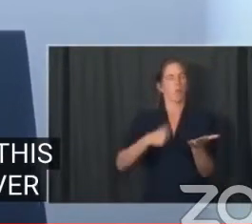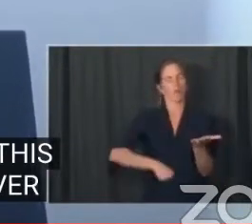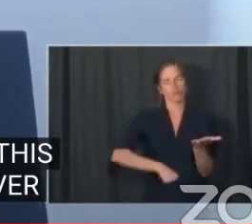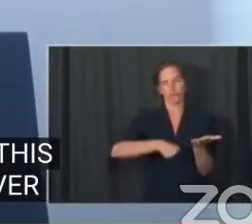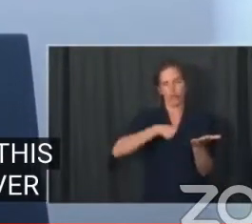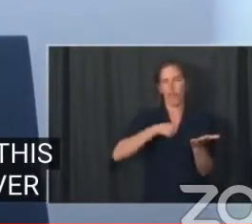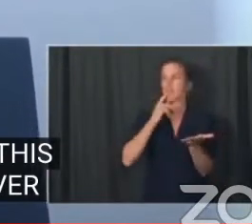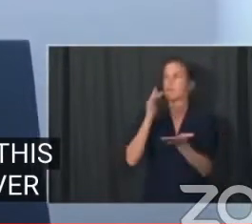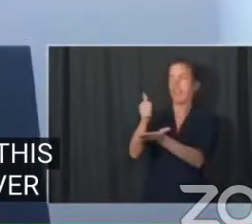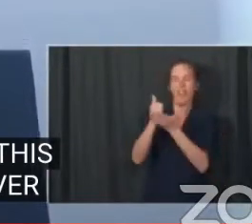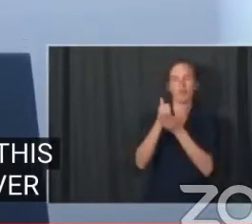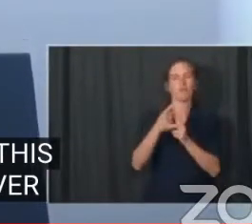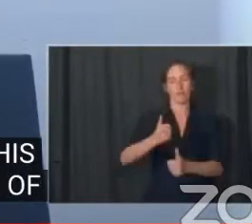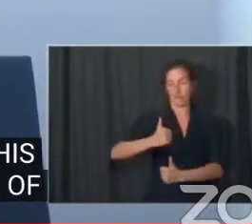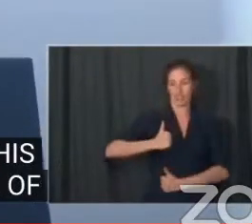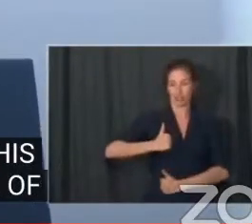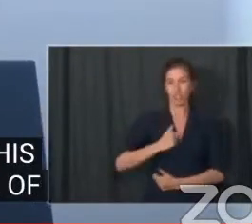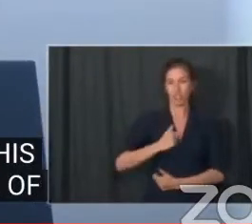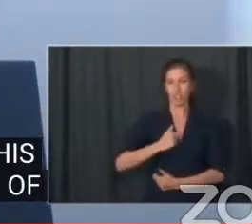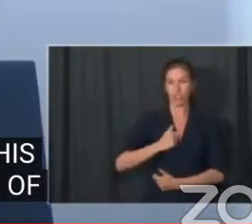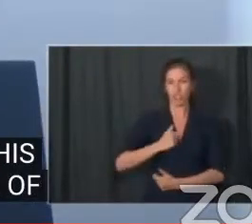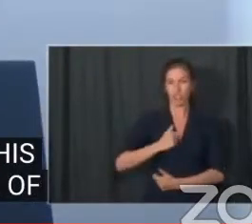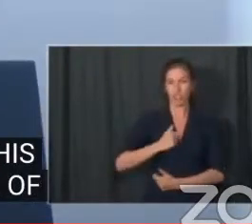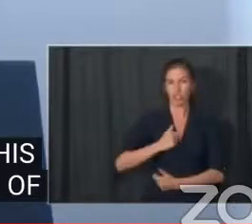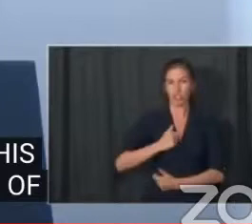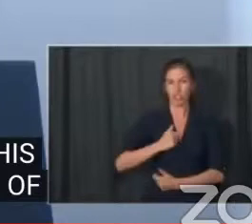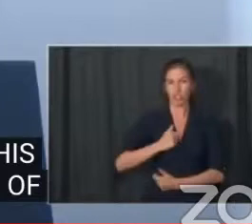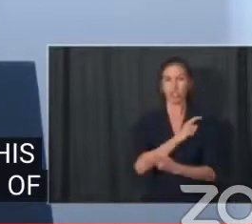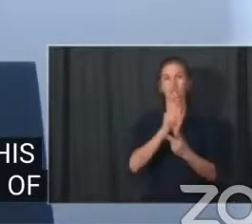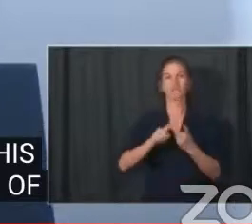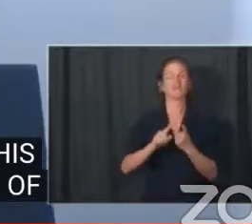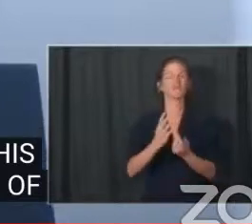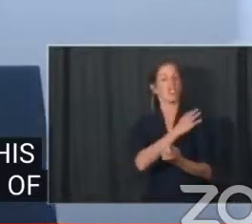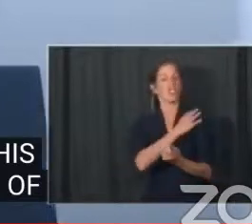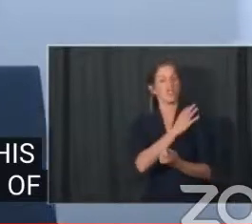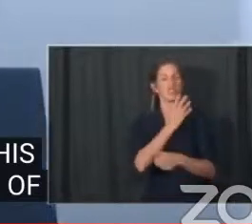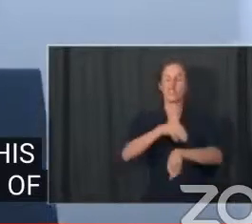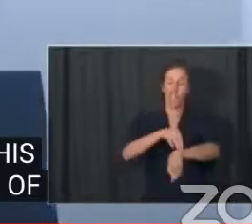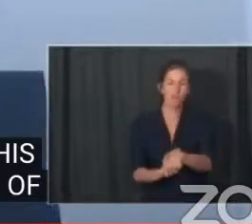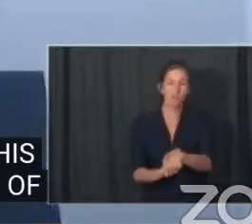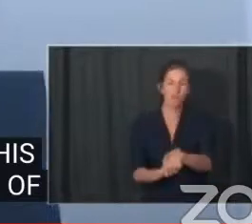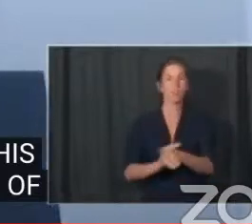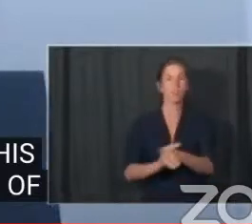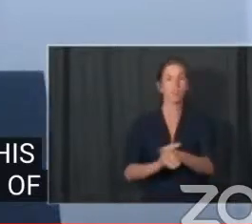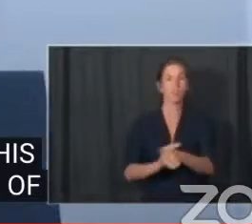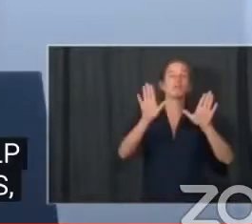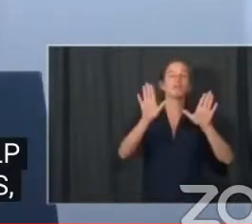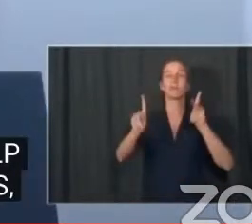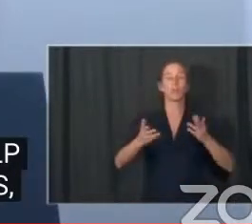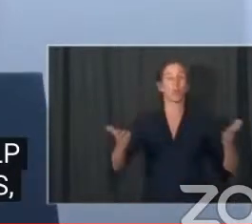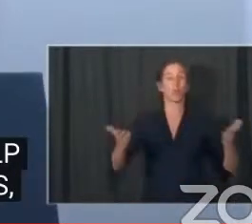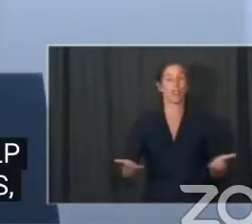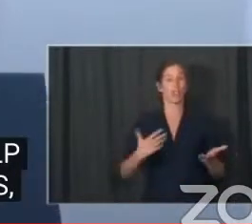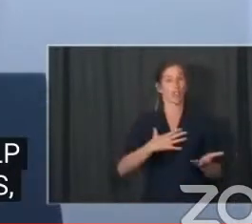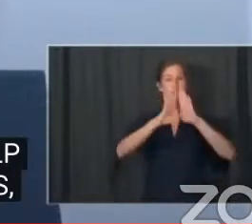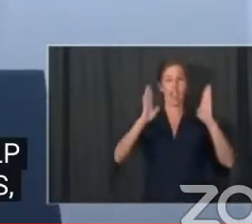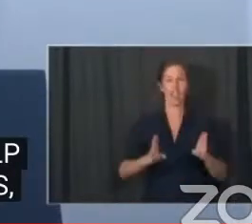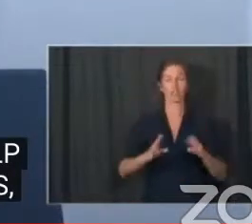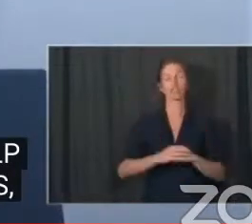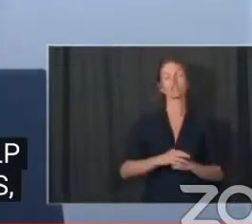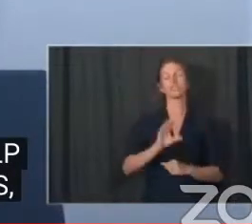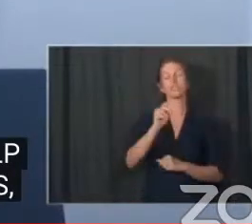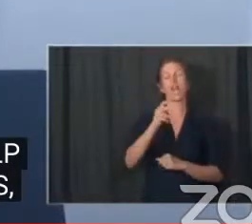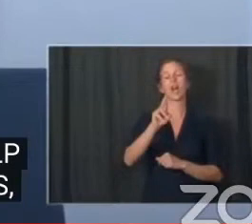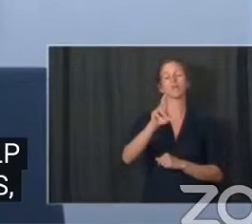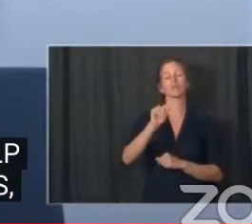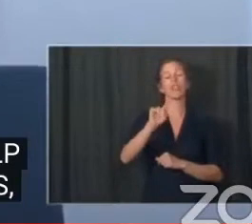rápido en este the tiempo. military, Era una generals, grande, se han admirals, alcanzado and many of the rápidamente great people at the y White estamos House. muy orgullosos de Operation esto. Warp Speed Esta is